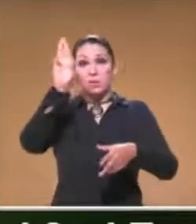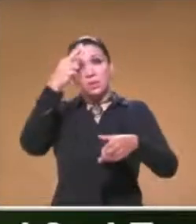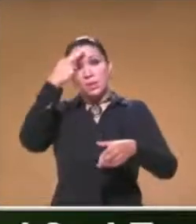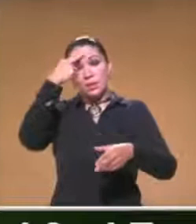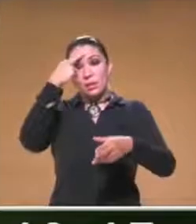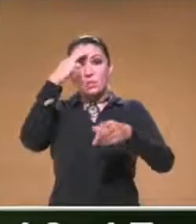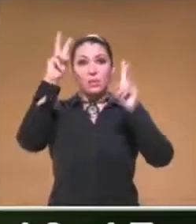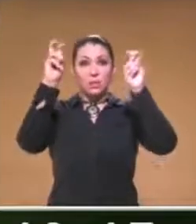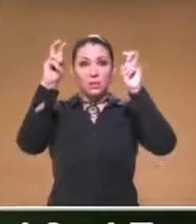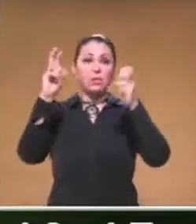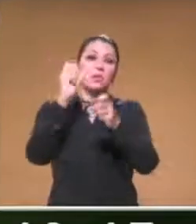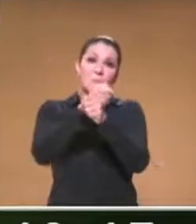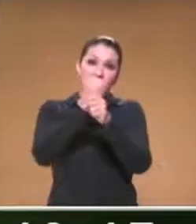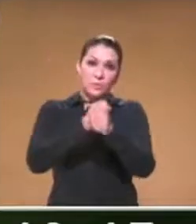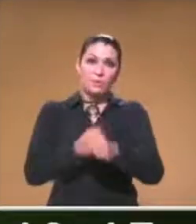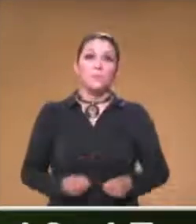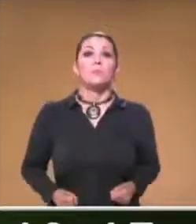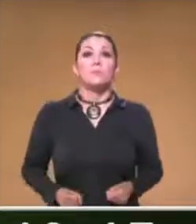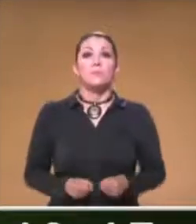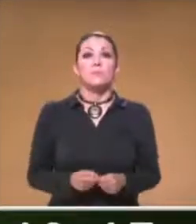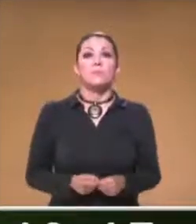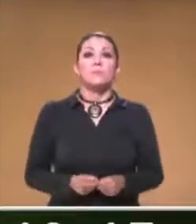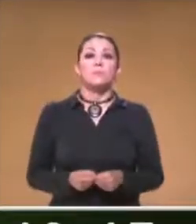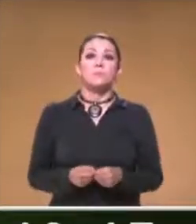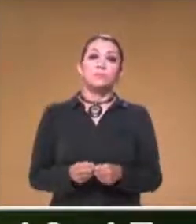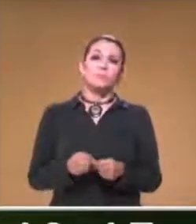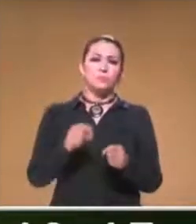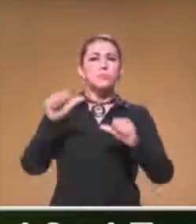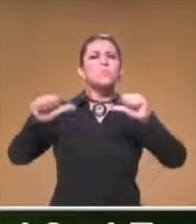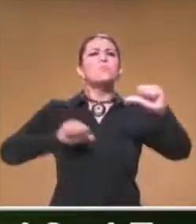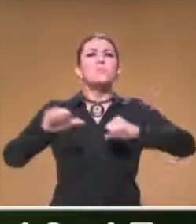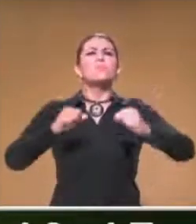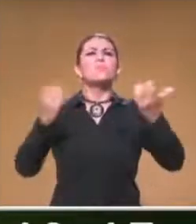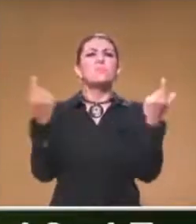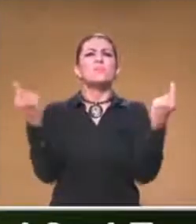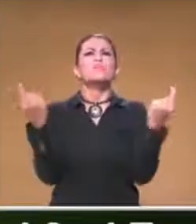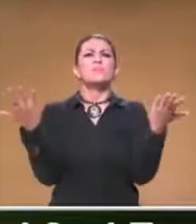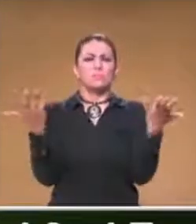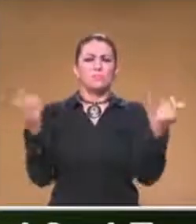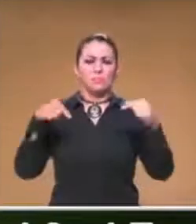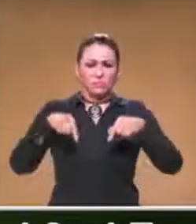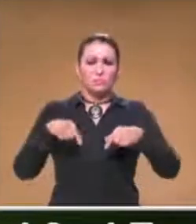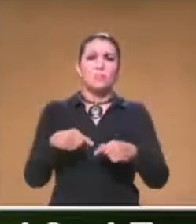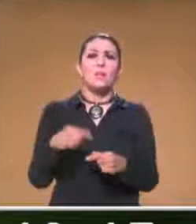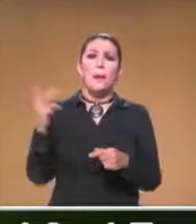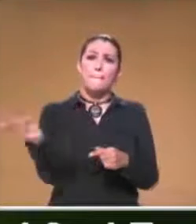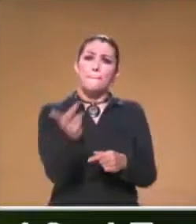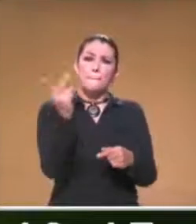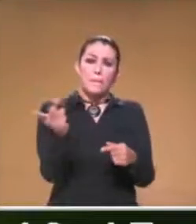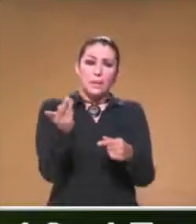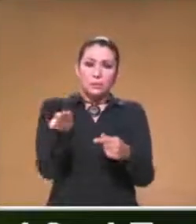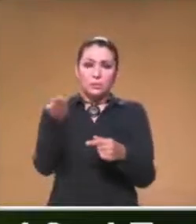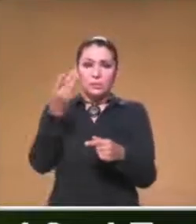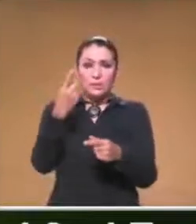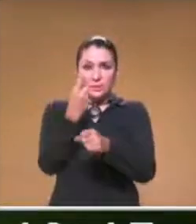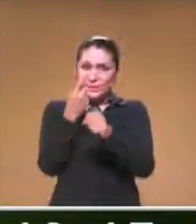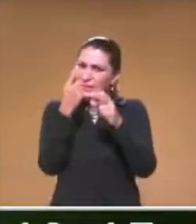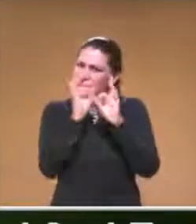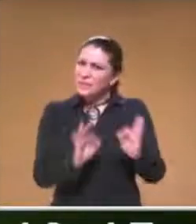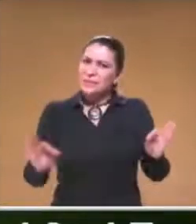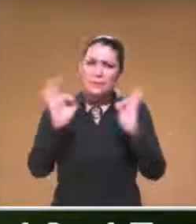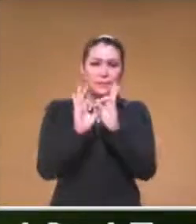geografía de primer grado. Tenemos actividades a realizar. Primero, las preguntas de conocimientos previos, tan importantes para iniciar la